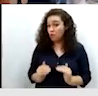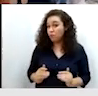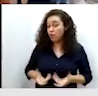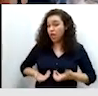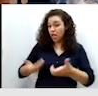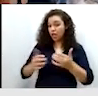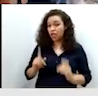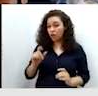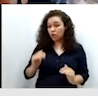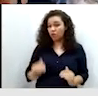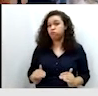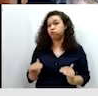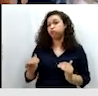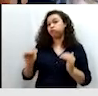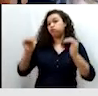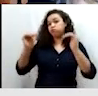urbe.